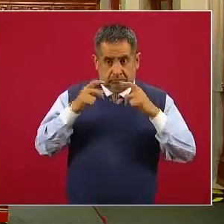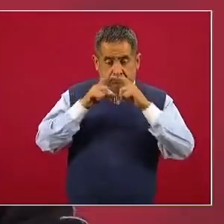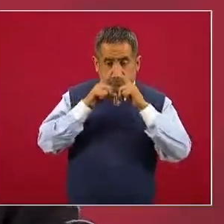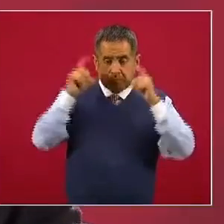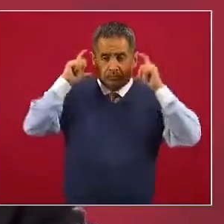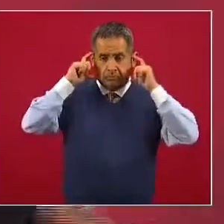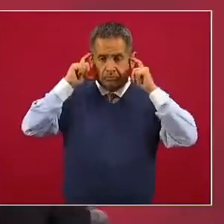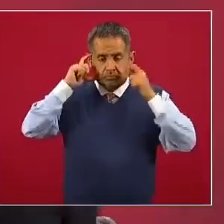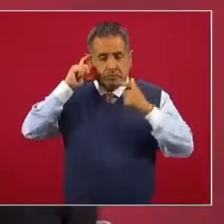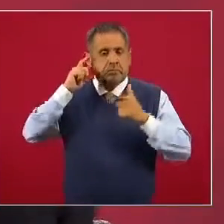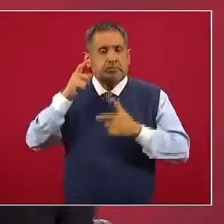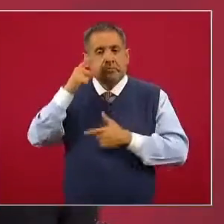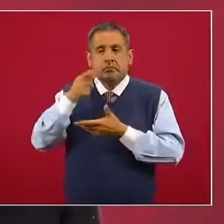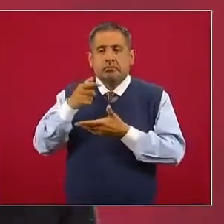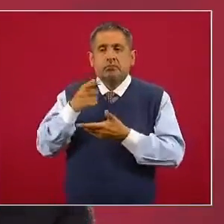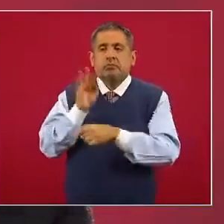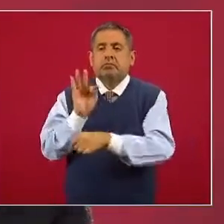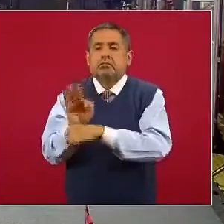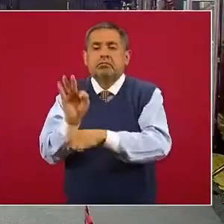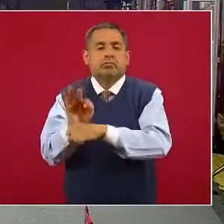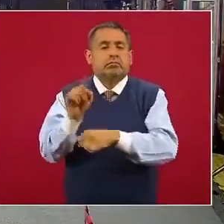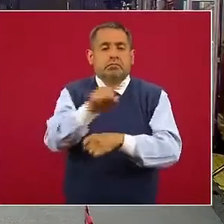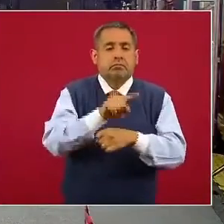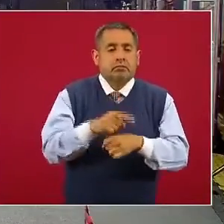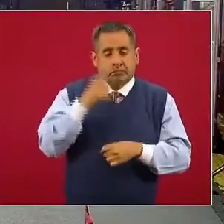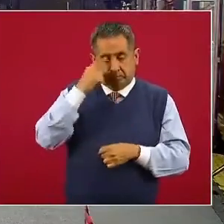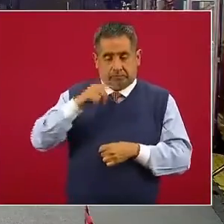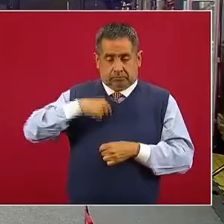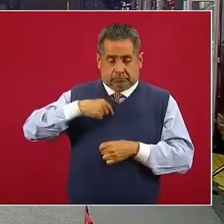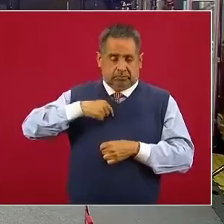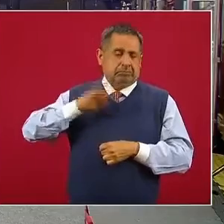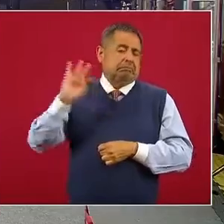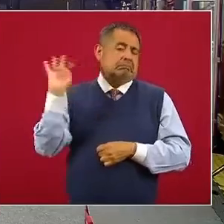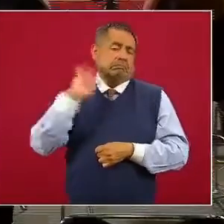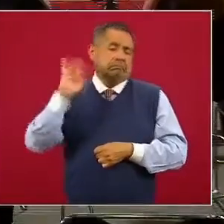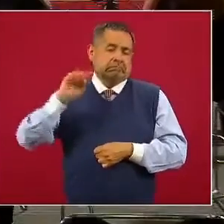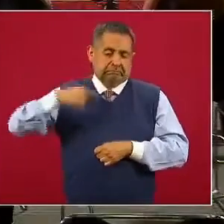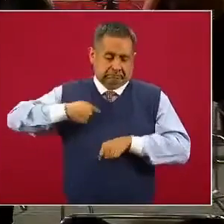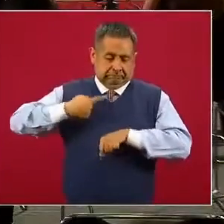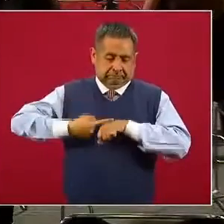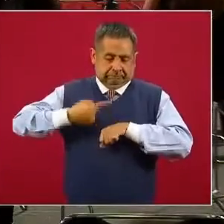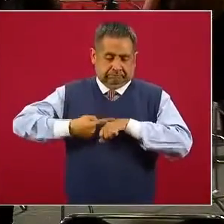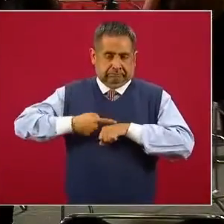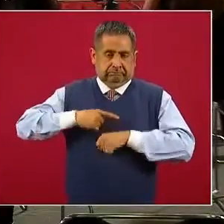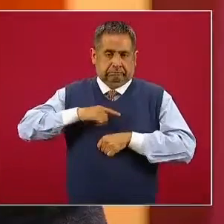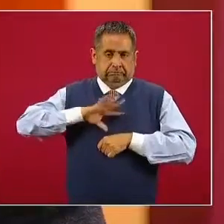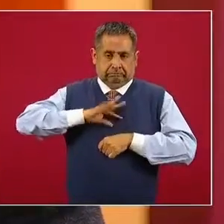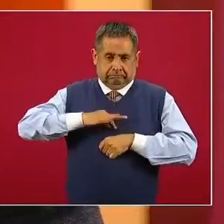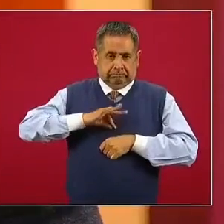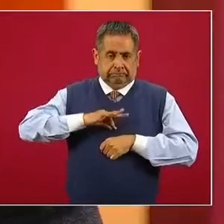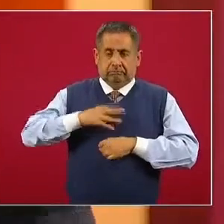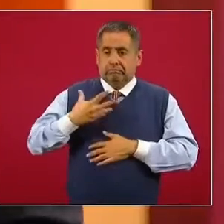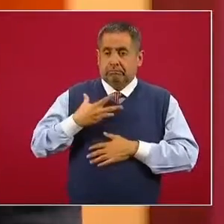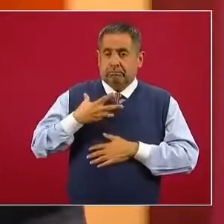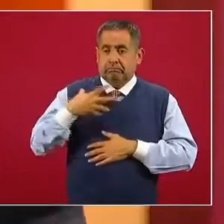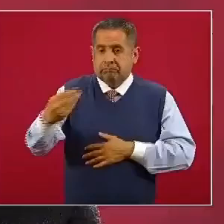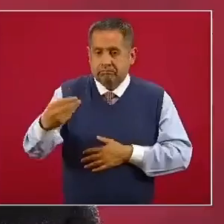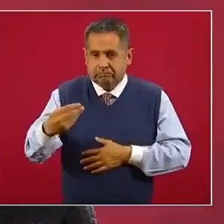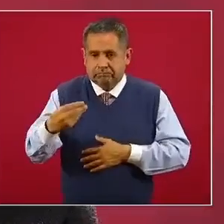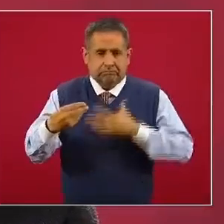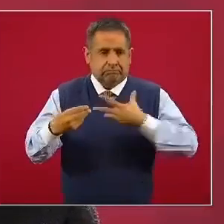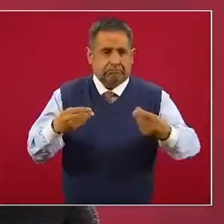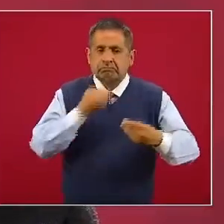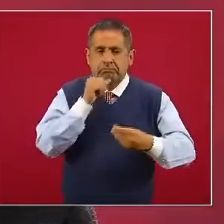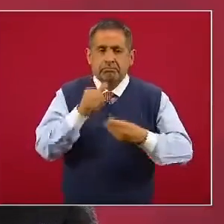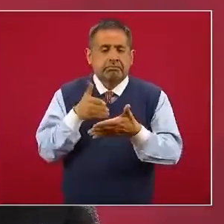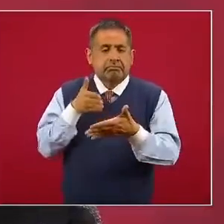momento, les ayudo a todos ustedes a que no se contagien si es que yo tuviera el virus SARS-CoV-2 o muchos